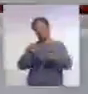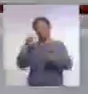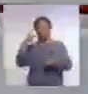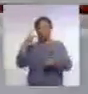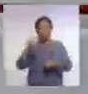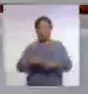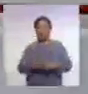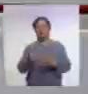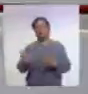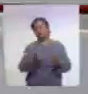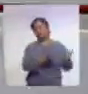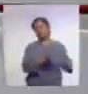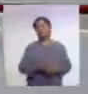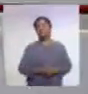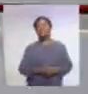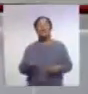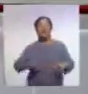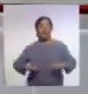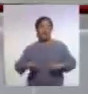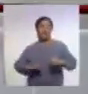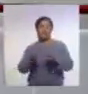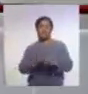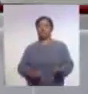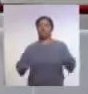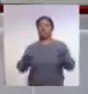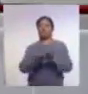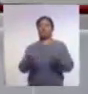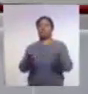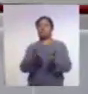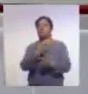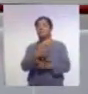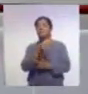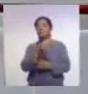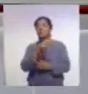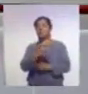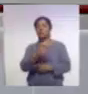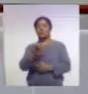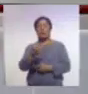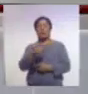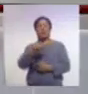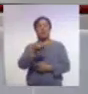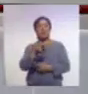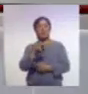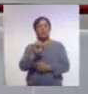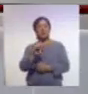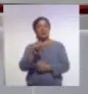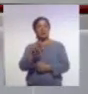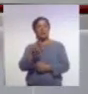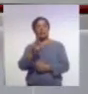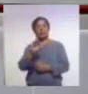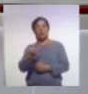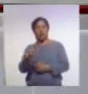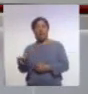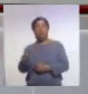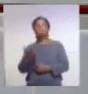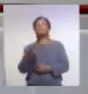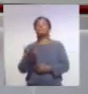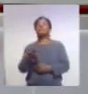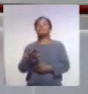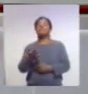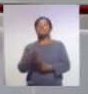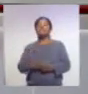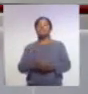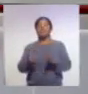Actividades muy importantes de lo que sucede en la Liga Queuca. Cambiamos de información, vamos al deporte ráfaga también, pues hay trabajos muy importantes que